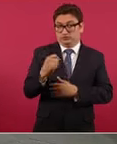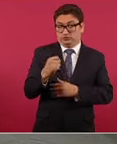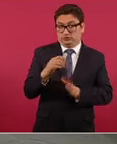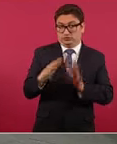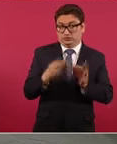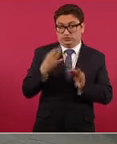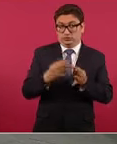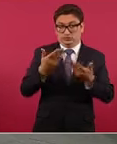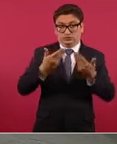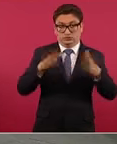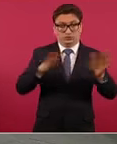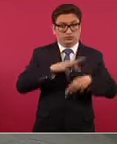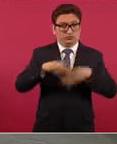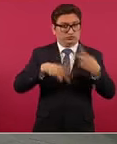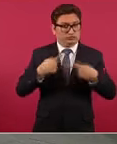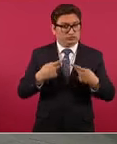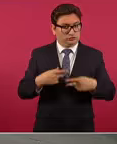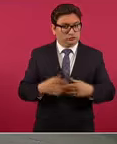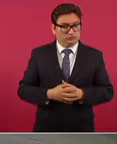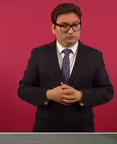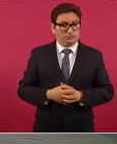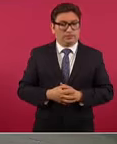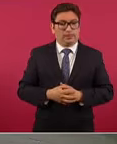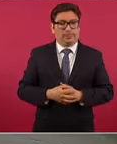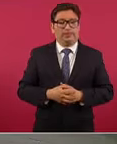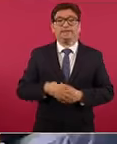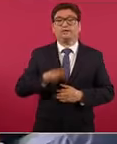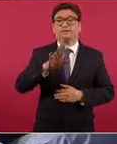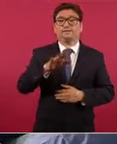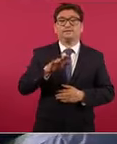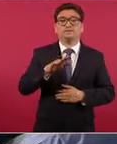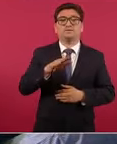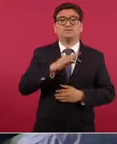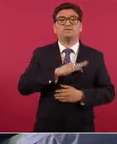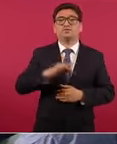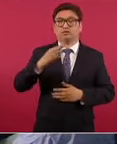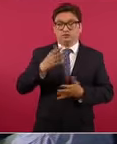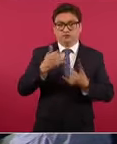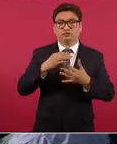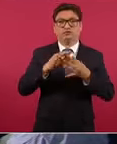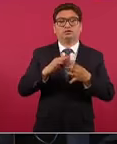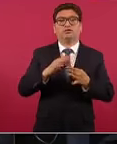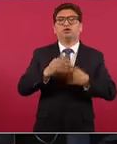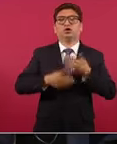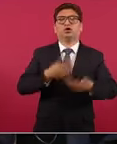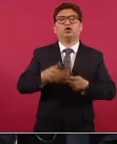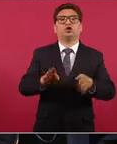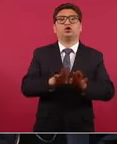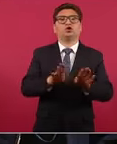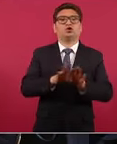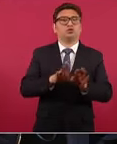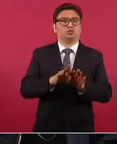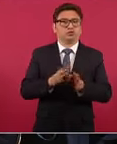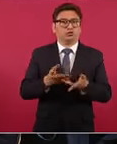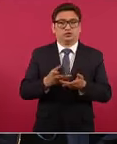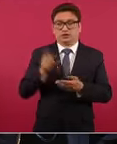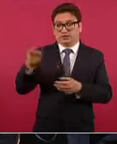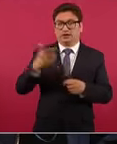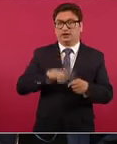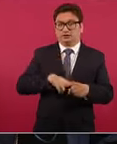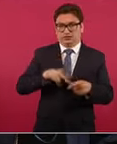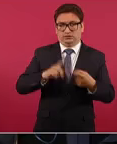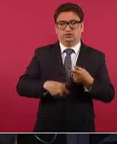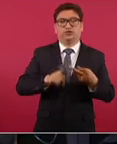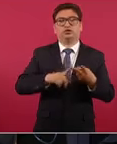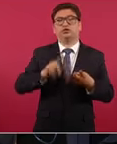totalmente abierto al público no sé si y si nos pudieran adelantar un poquito en qué va el proceso para el hospital y